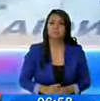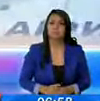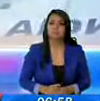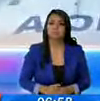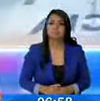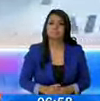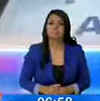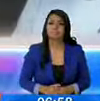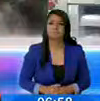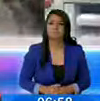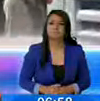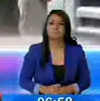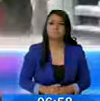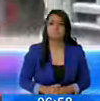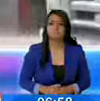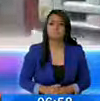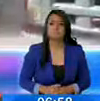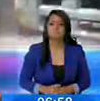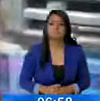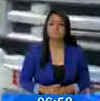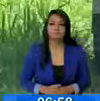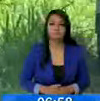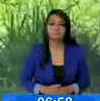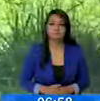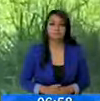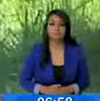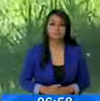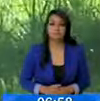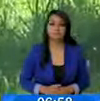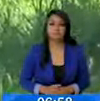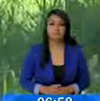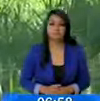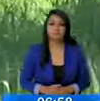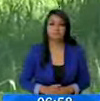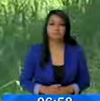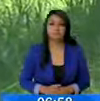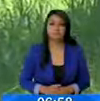Desde la provincia de Manabí informó Johnny Armendáriz.